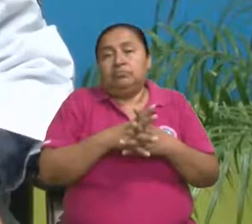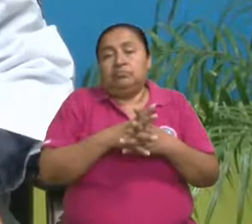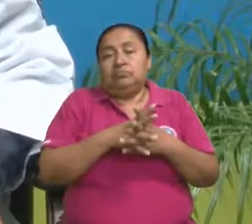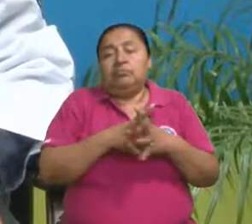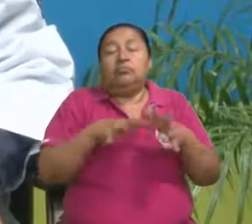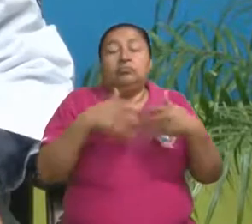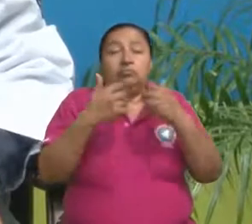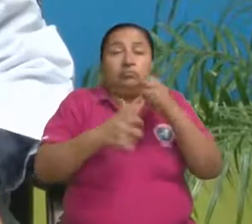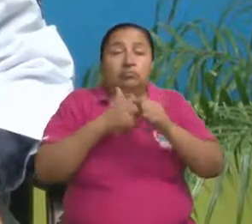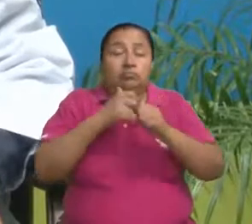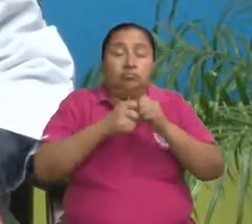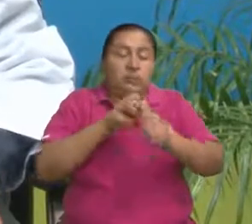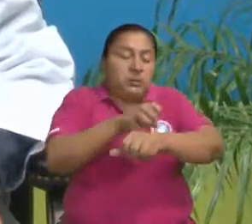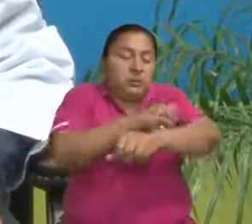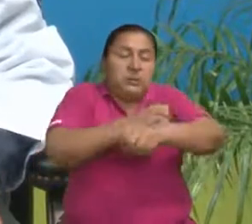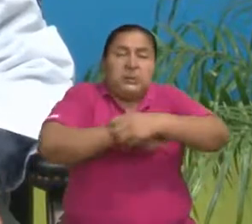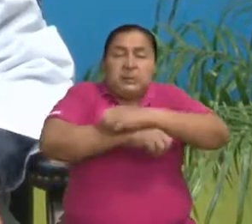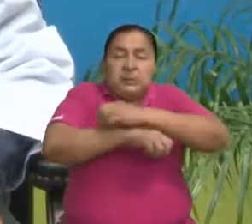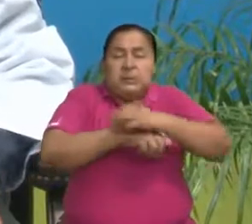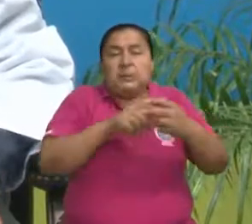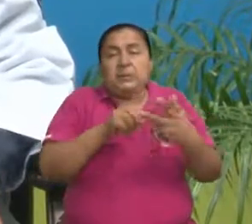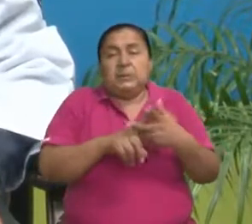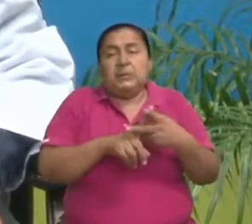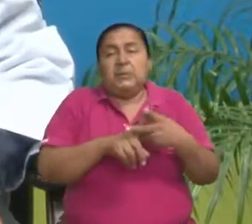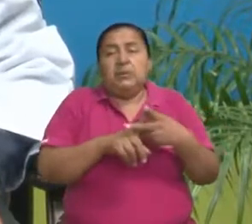Los problemas alérgicos, los problemas